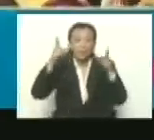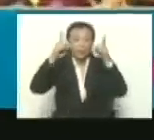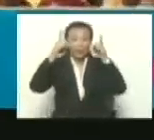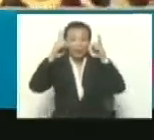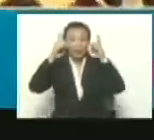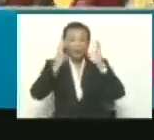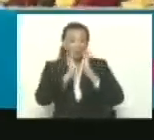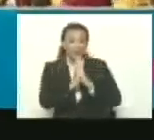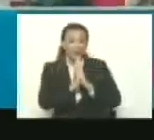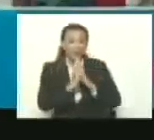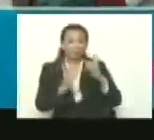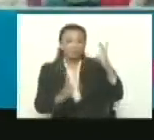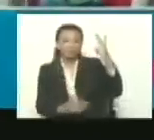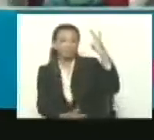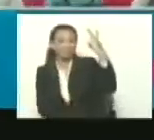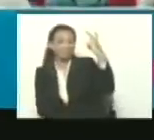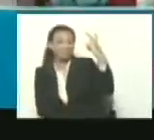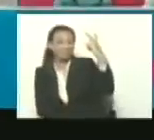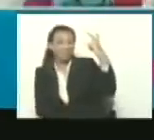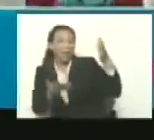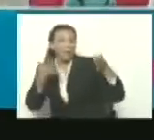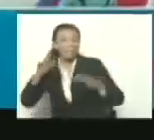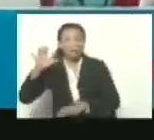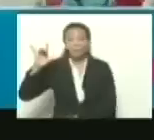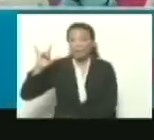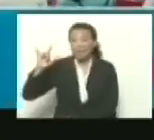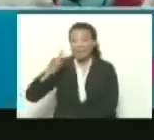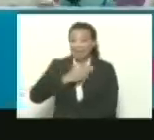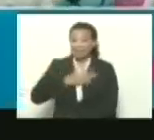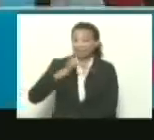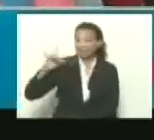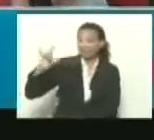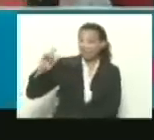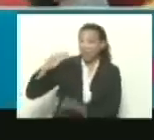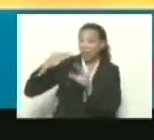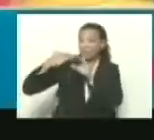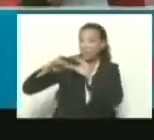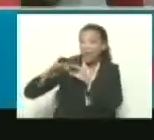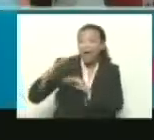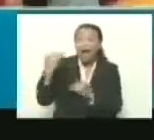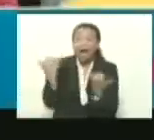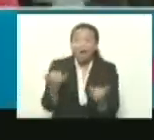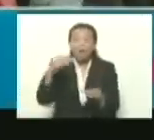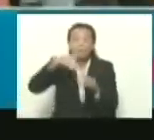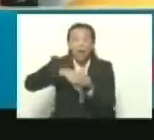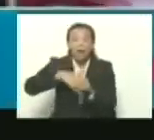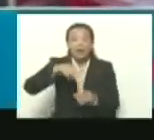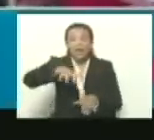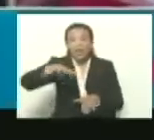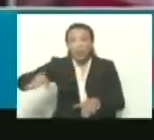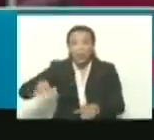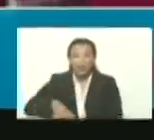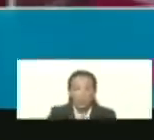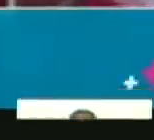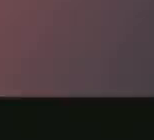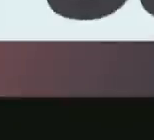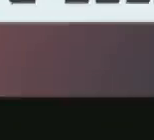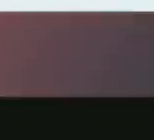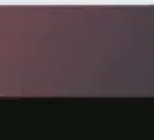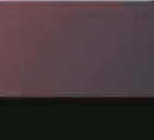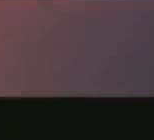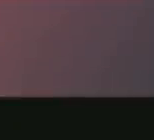¿Ah? Para mi Instagram. Bueno, ahora vamos con Maduro, más regiones. Adelante.